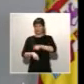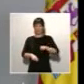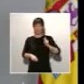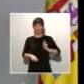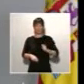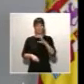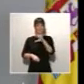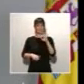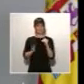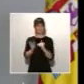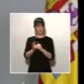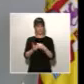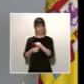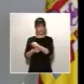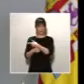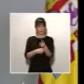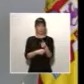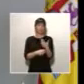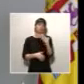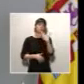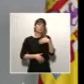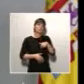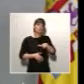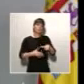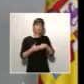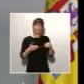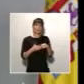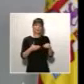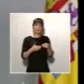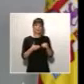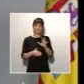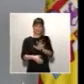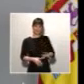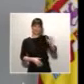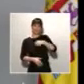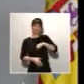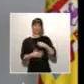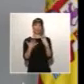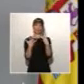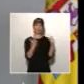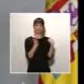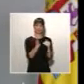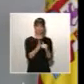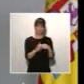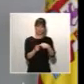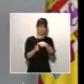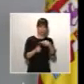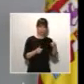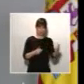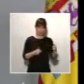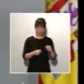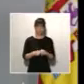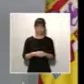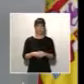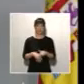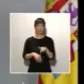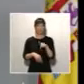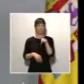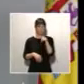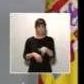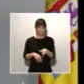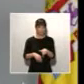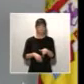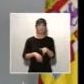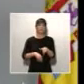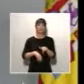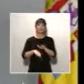.000 mascarillas para pacientes en el territorio nacional. Y esto, desde luego, solo va a ser una continuación de algo